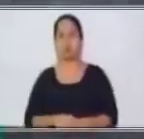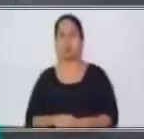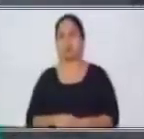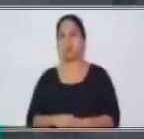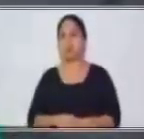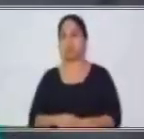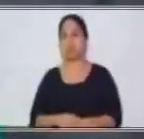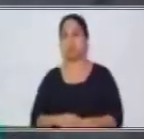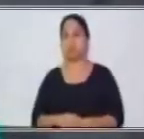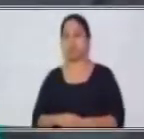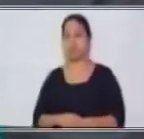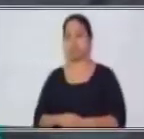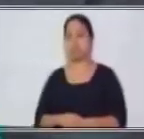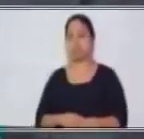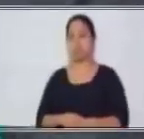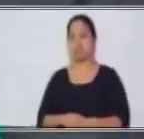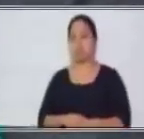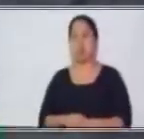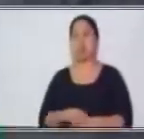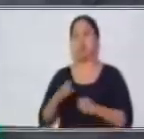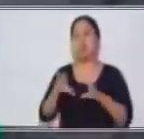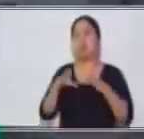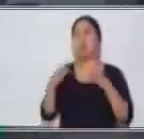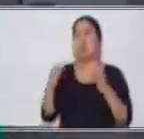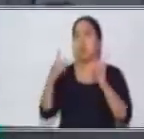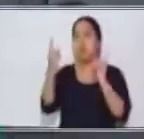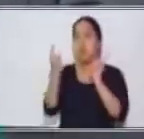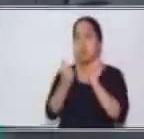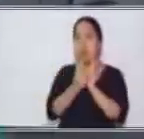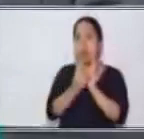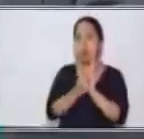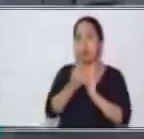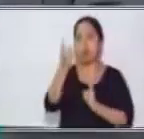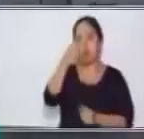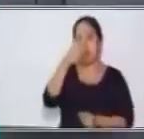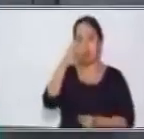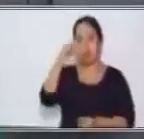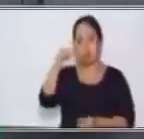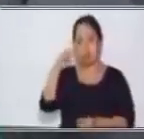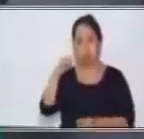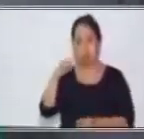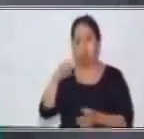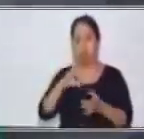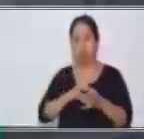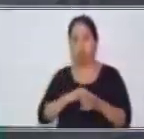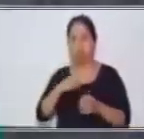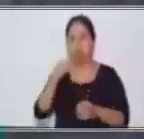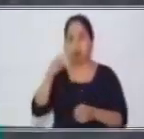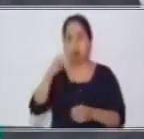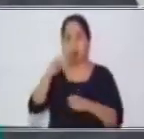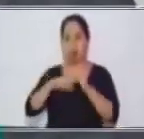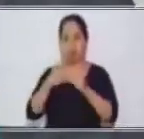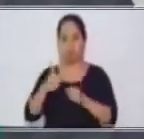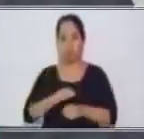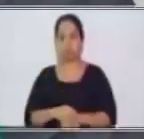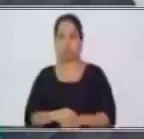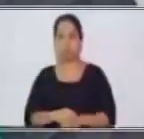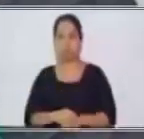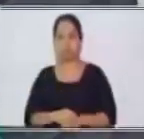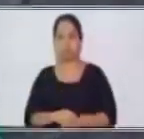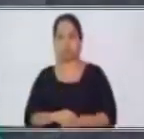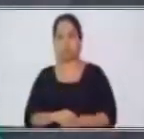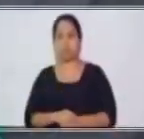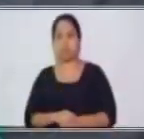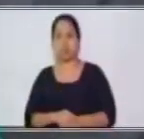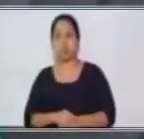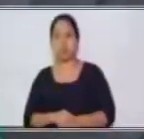tenemos nosotros cómo encontrar el seno de alfa. Ahora vamos con